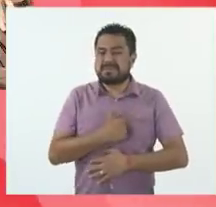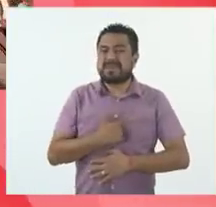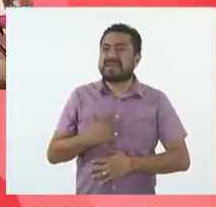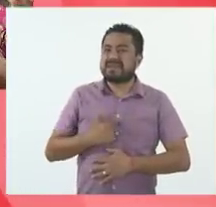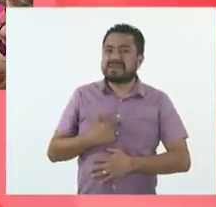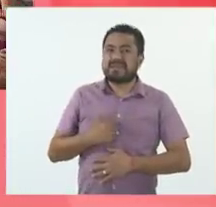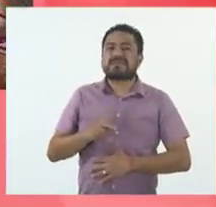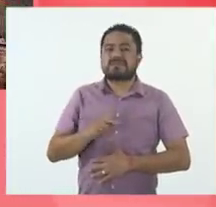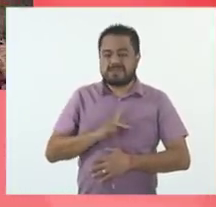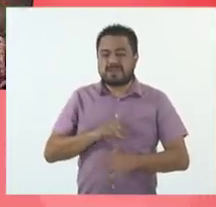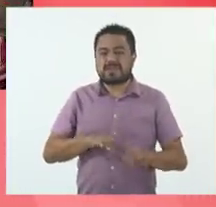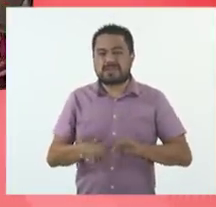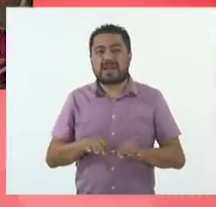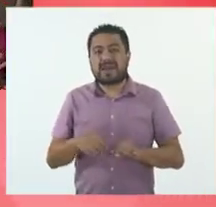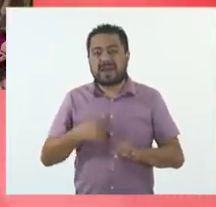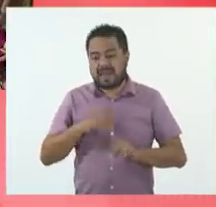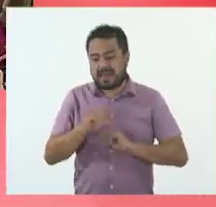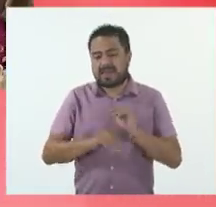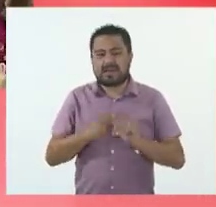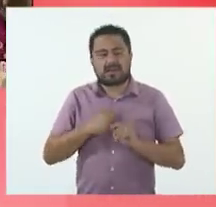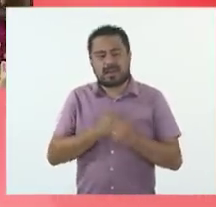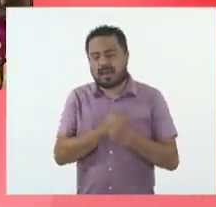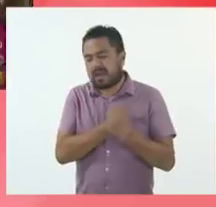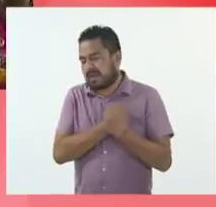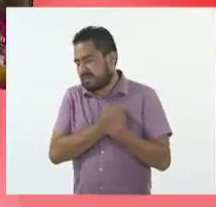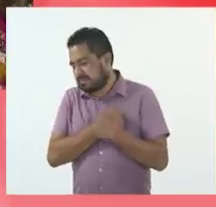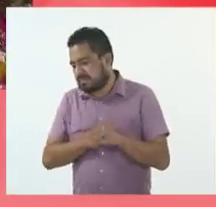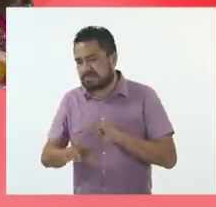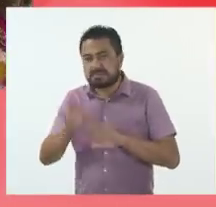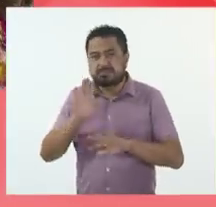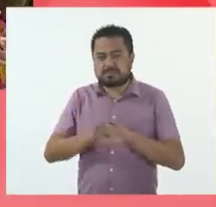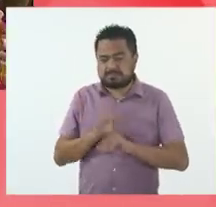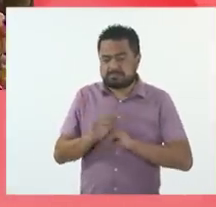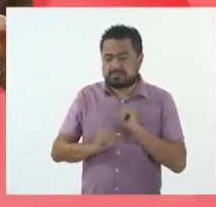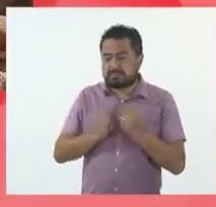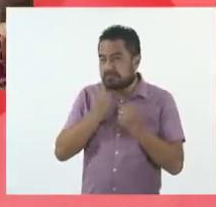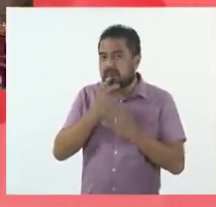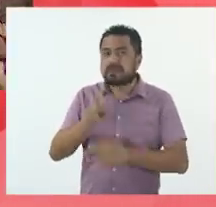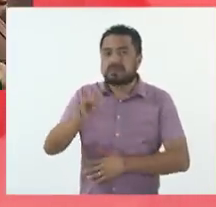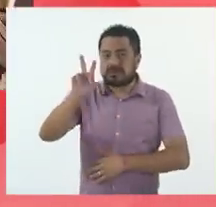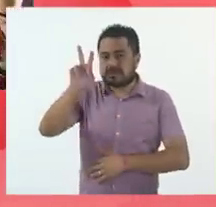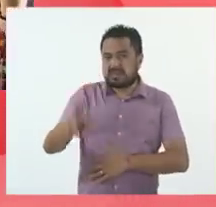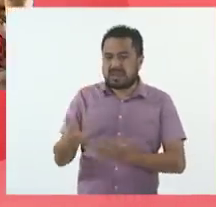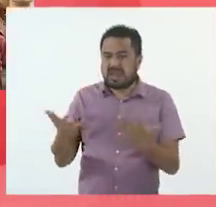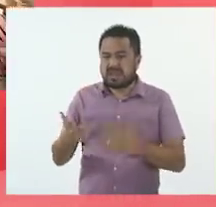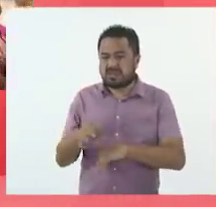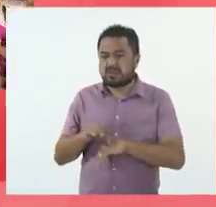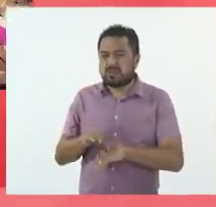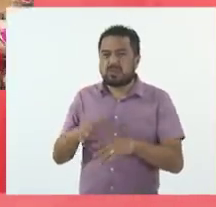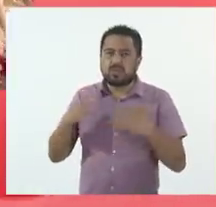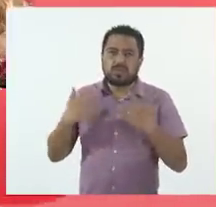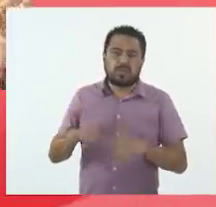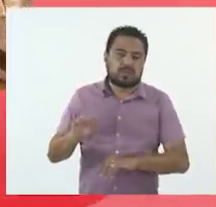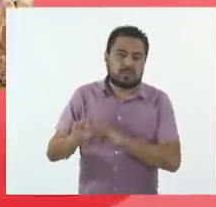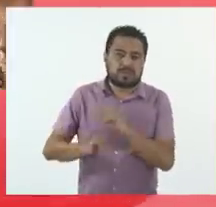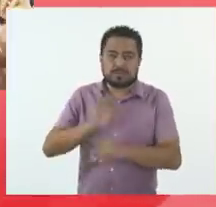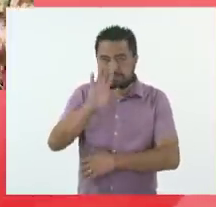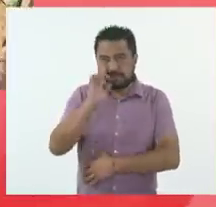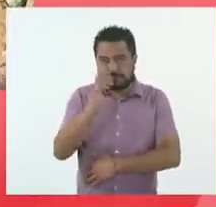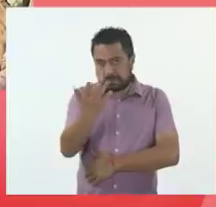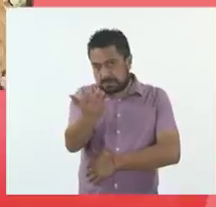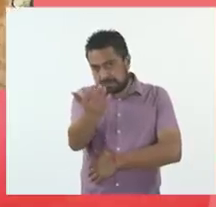Mi propio trabajo, pero sí, amo mi trabajo. Está muy bonito. Y se nota porque están hechas con mucha dedicación. Si se pueden acercar, miren,